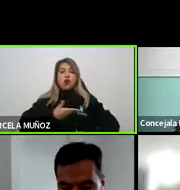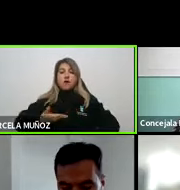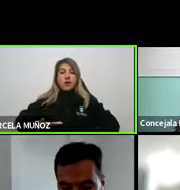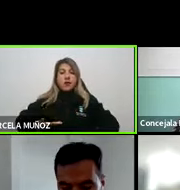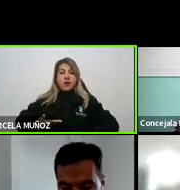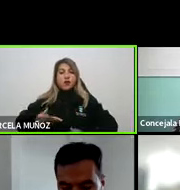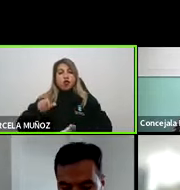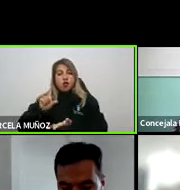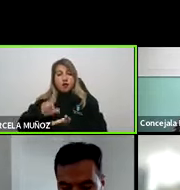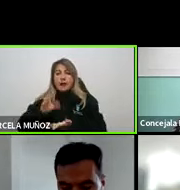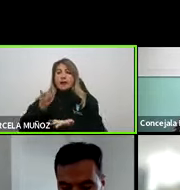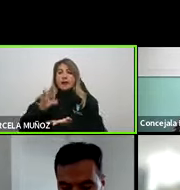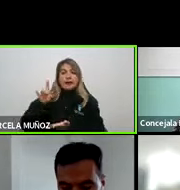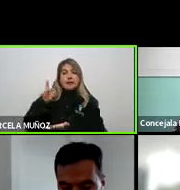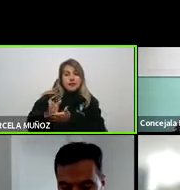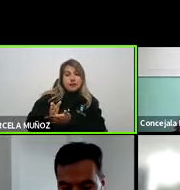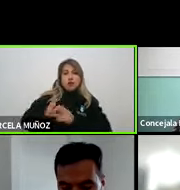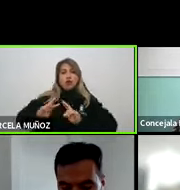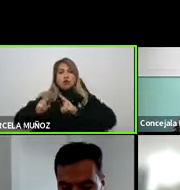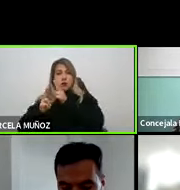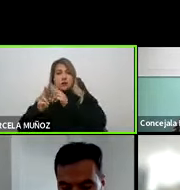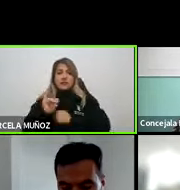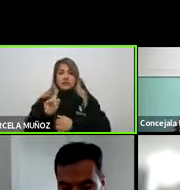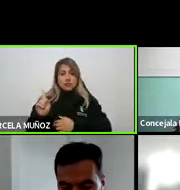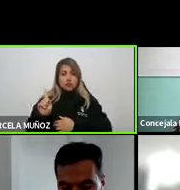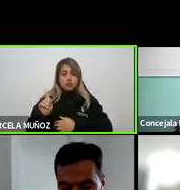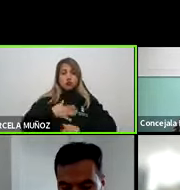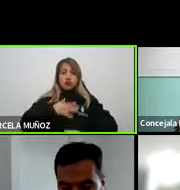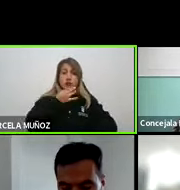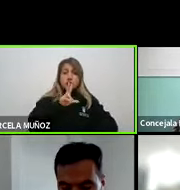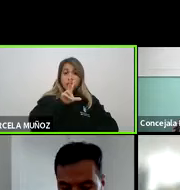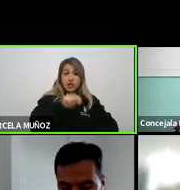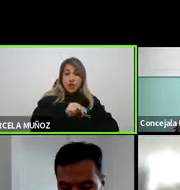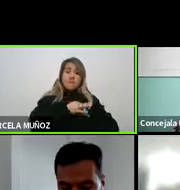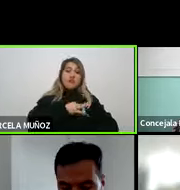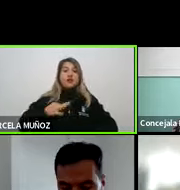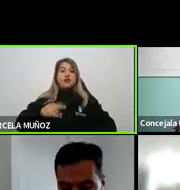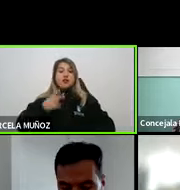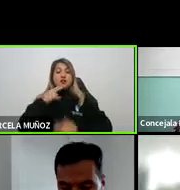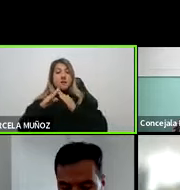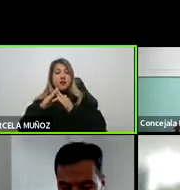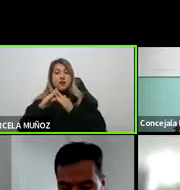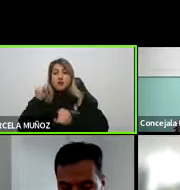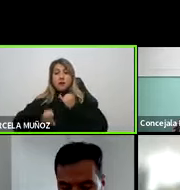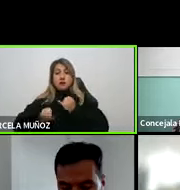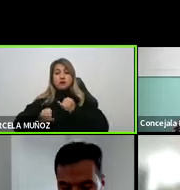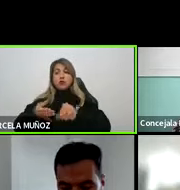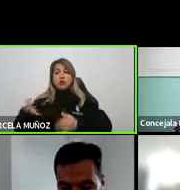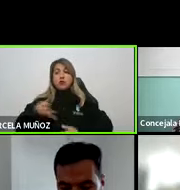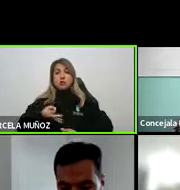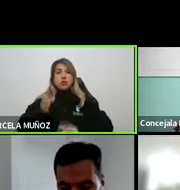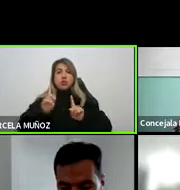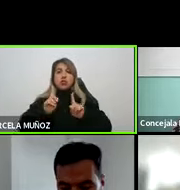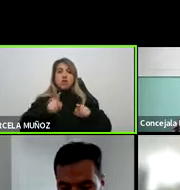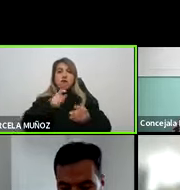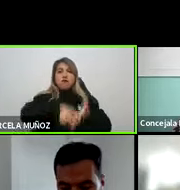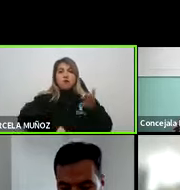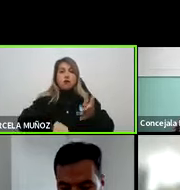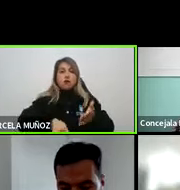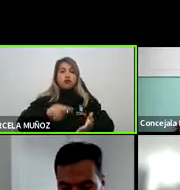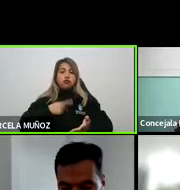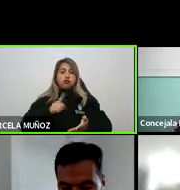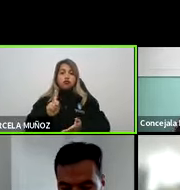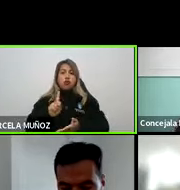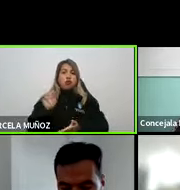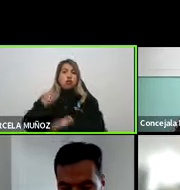decidir qué se construye y qué no. Porque si uno dice que no sirvió en un plazo, te dice, bueno, tiene que firmarlo igual o si no viene una demanda de por